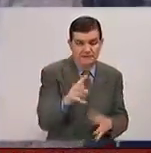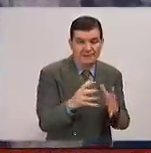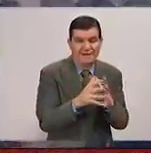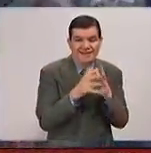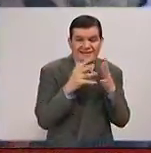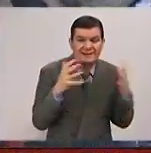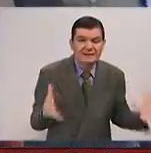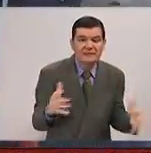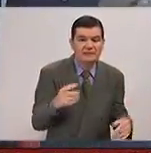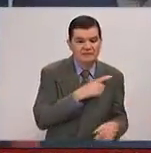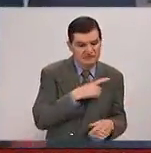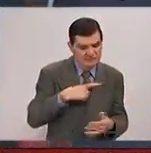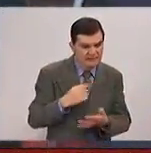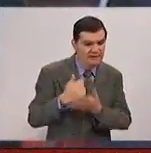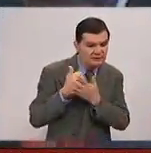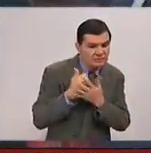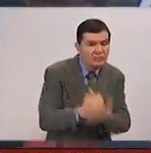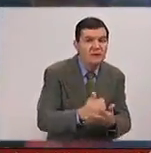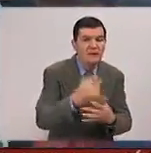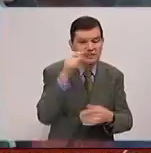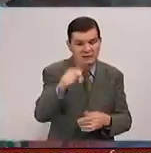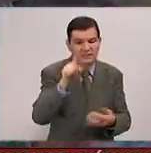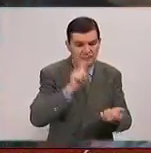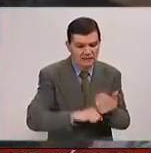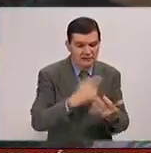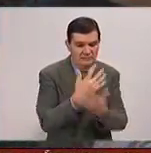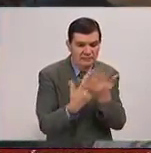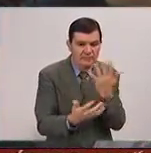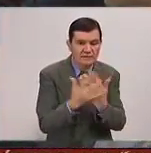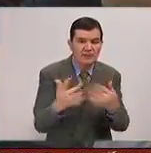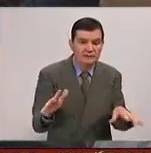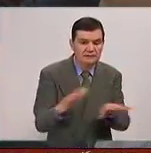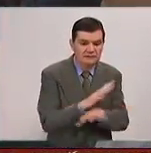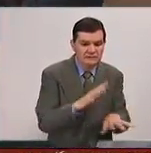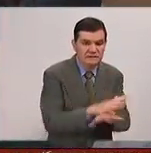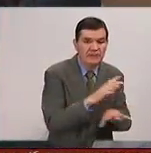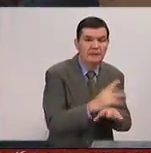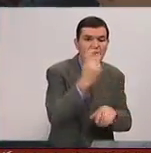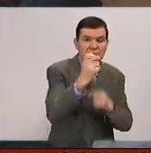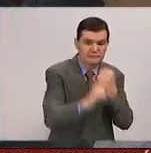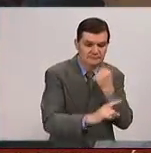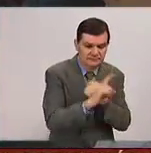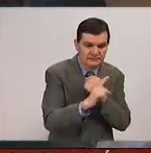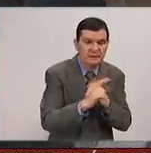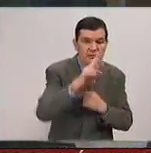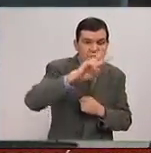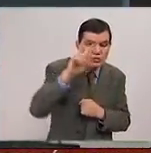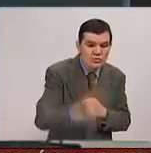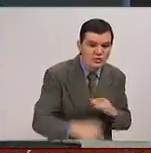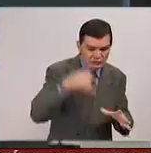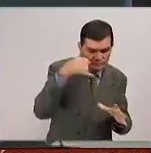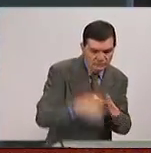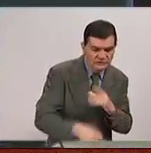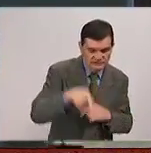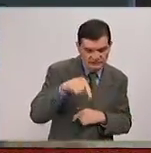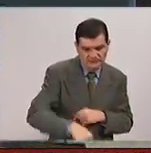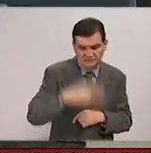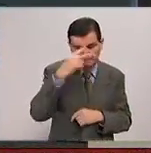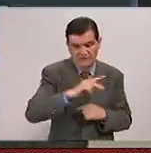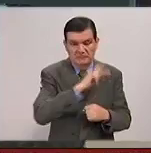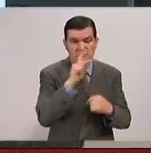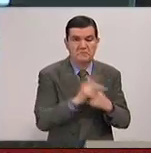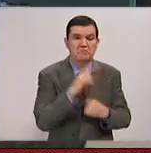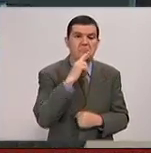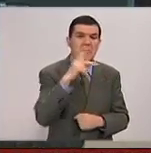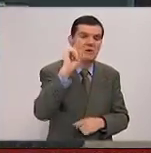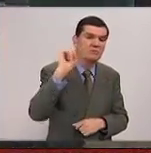Tenemos que ayudarles a nuestros jóvenes a ver que en sus manos está cambiar esta situación para que realmente podamos hacer de México un país